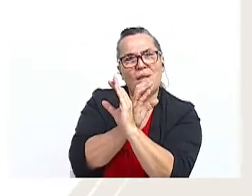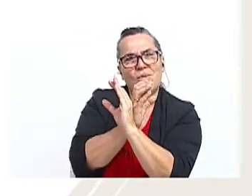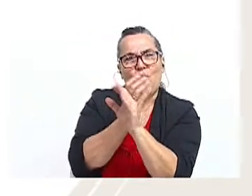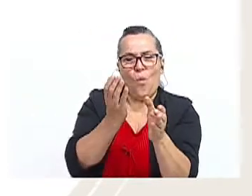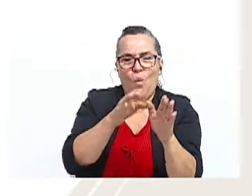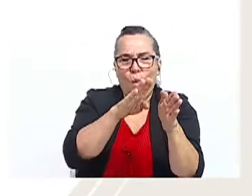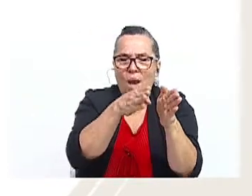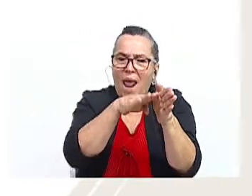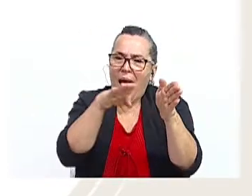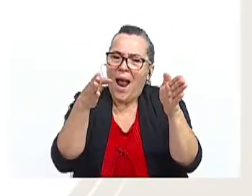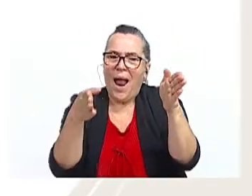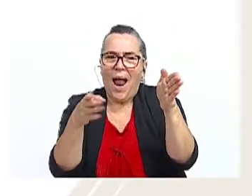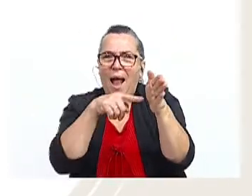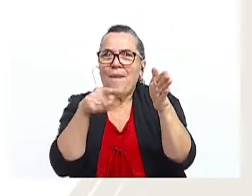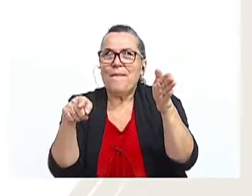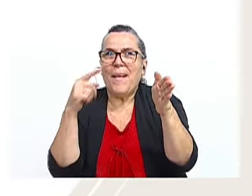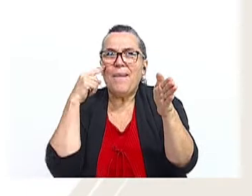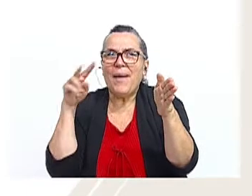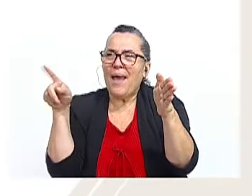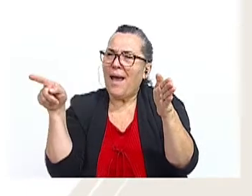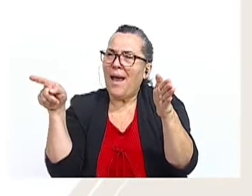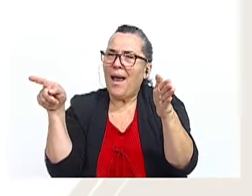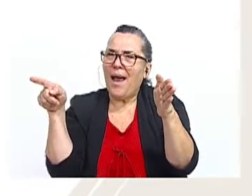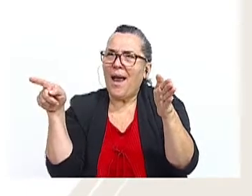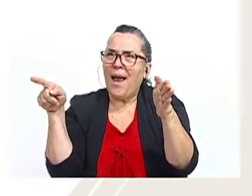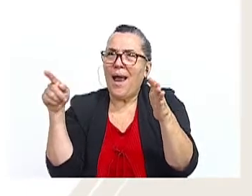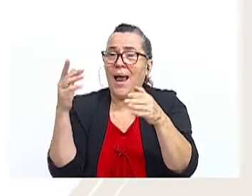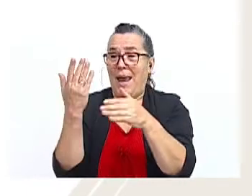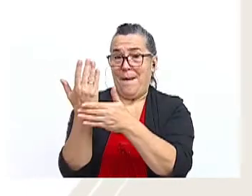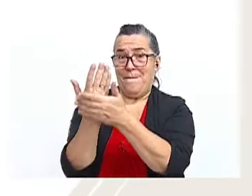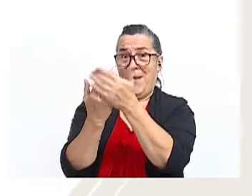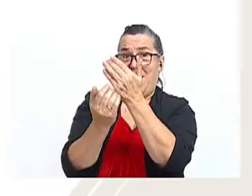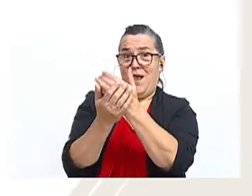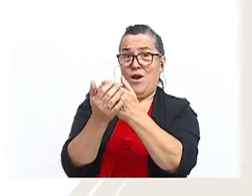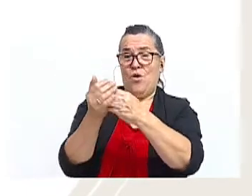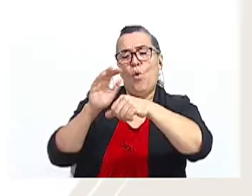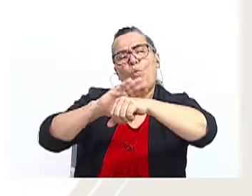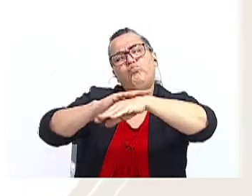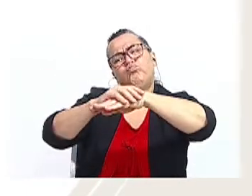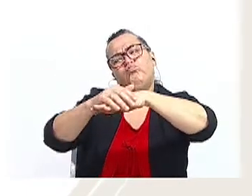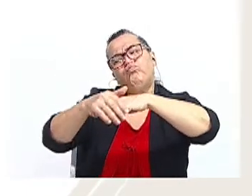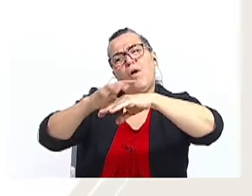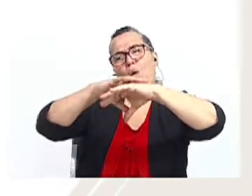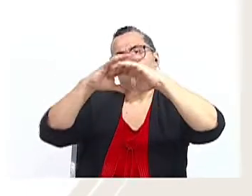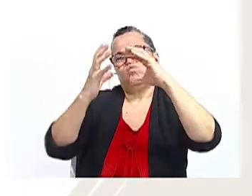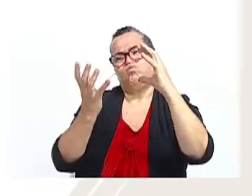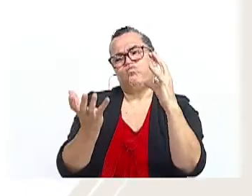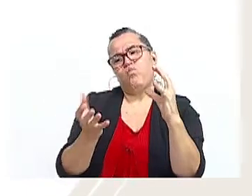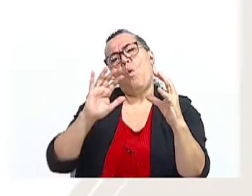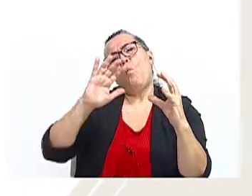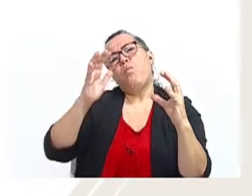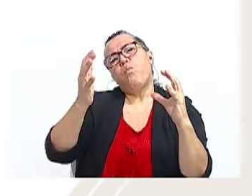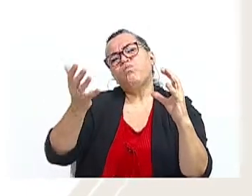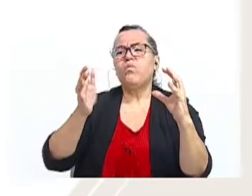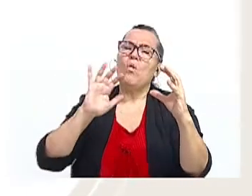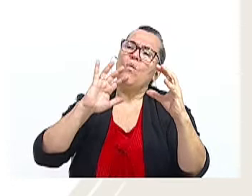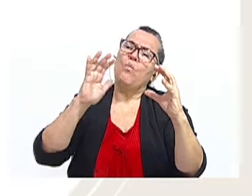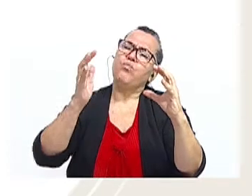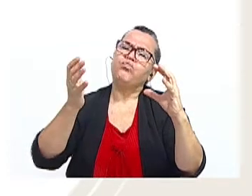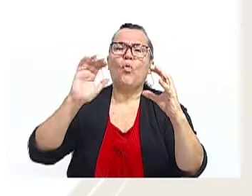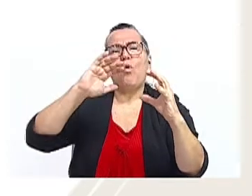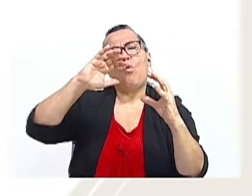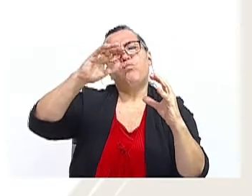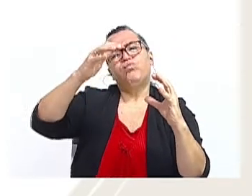globo está en una cama. Y si vemos con cuidado, la mano de la niña le da palmaditas. Sí,